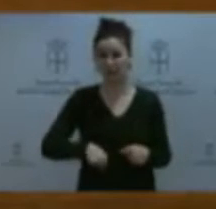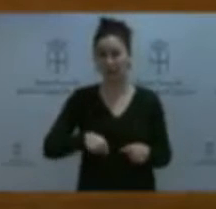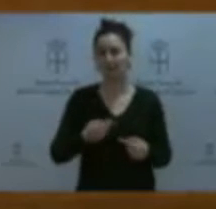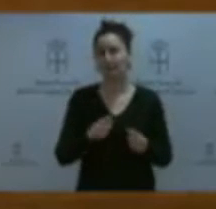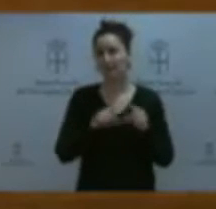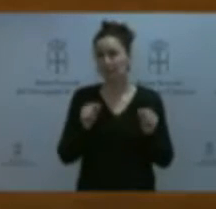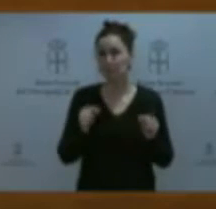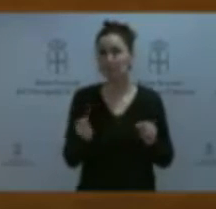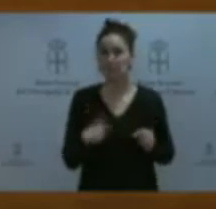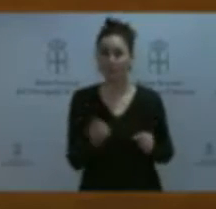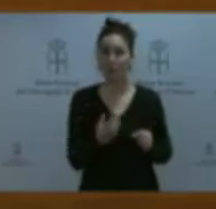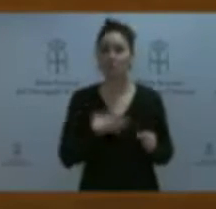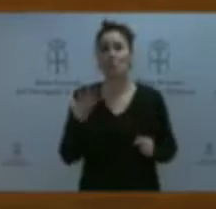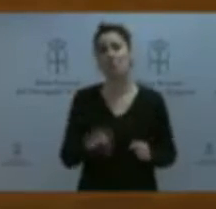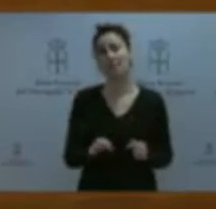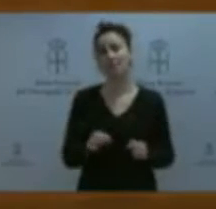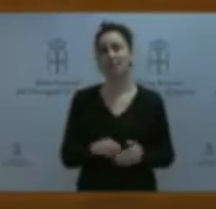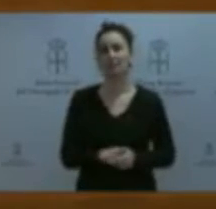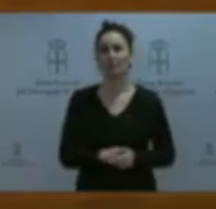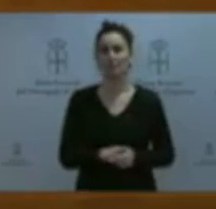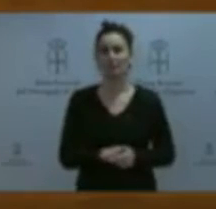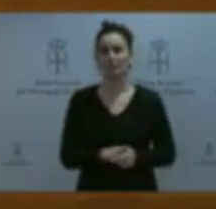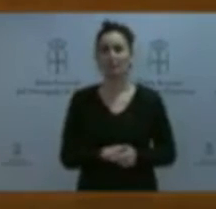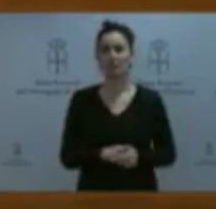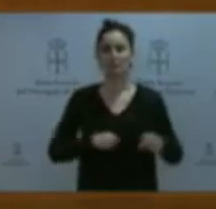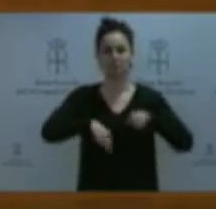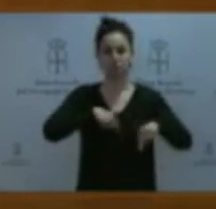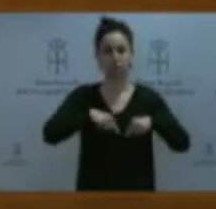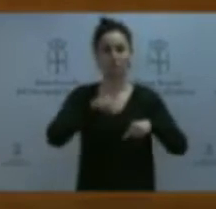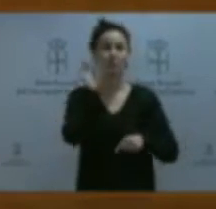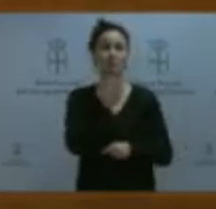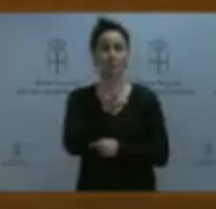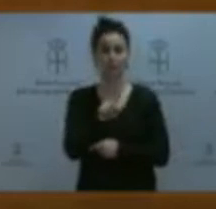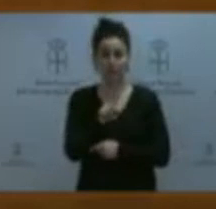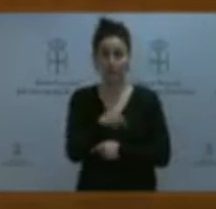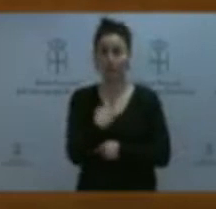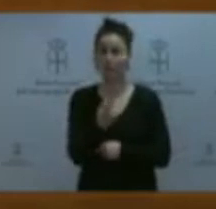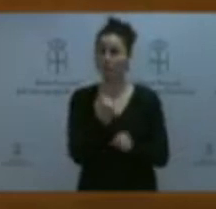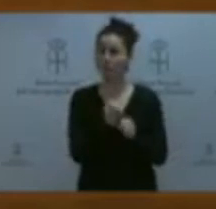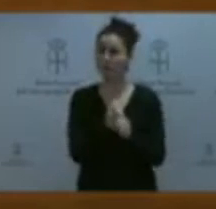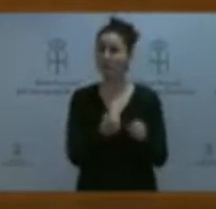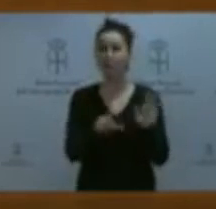en una movilidad del siglo XXI, que es para lo que estamos trabajando, una ley que va a quedar, yo creo que bastante bien.